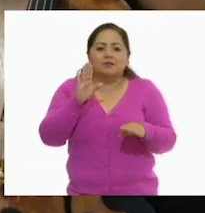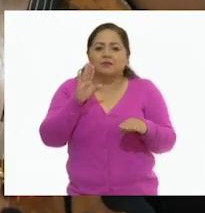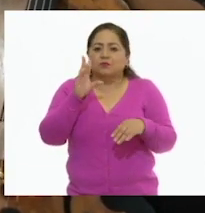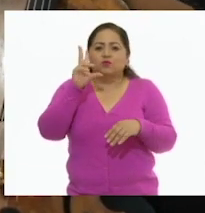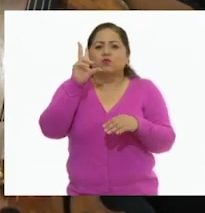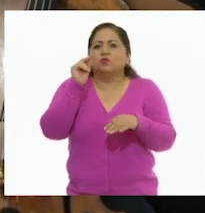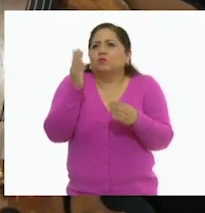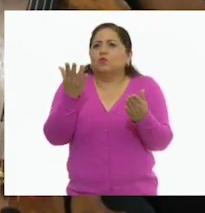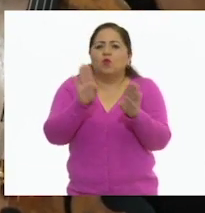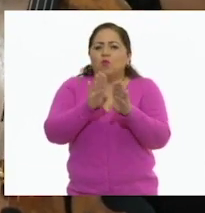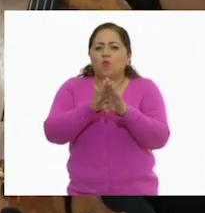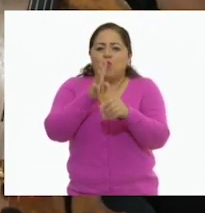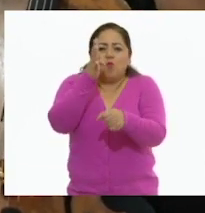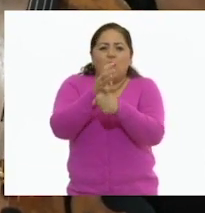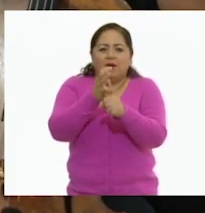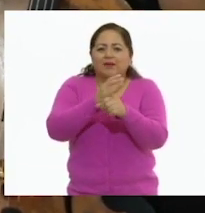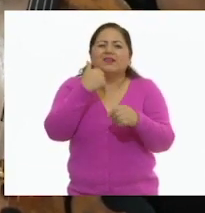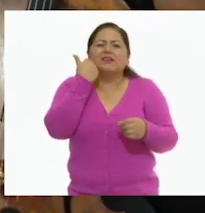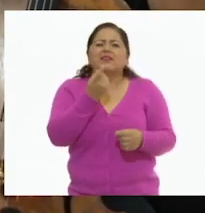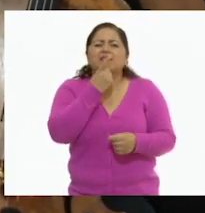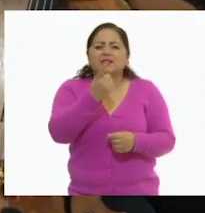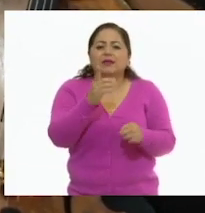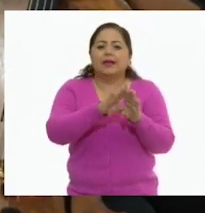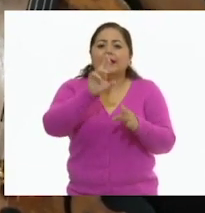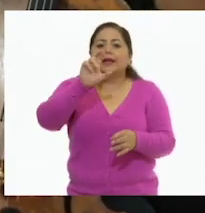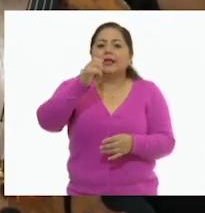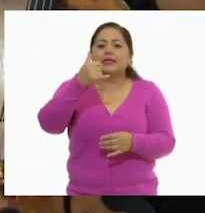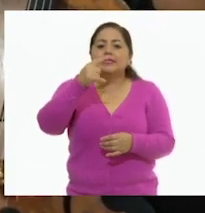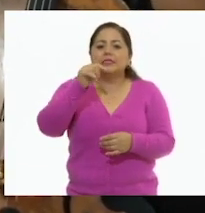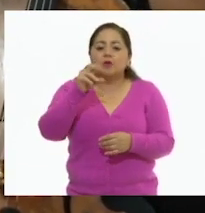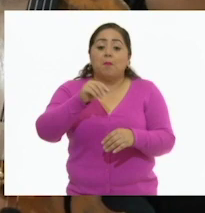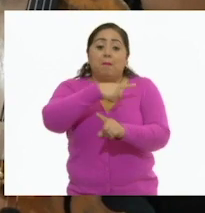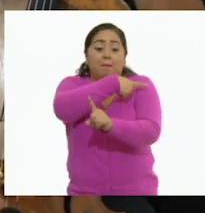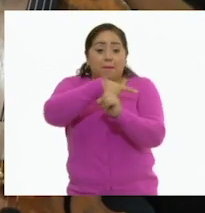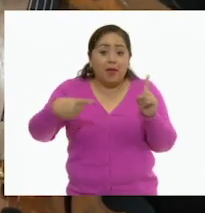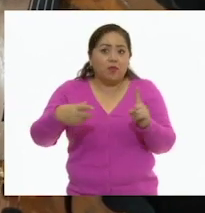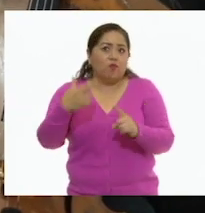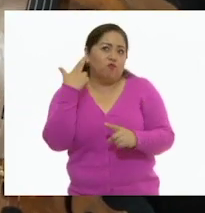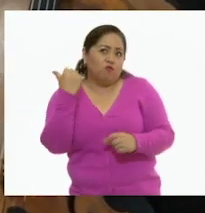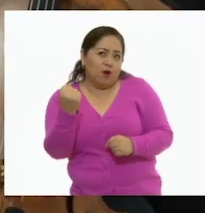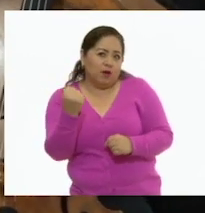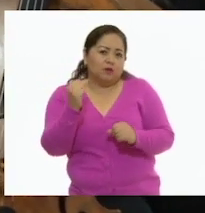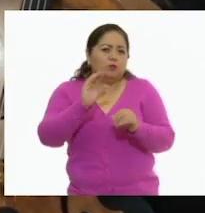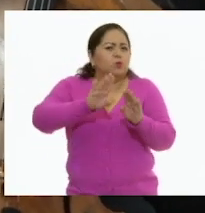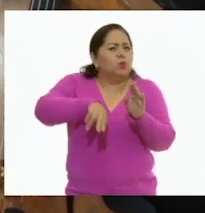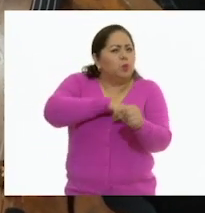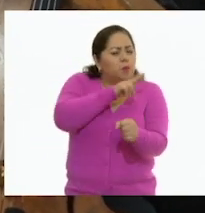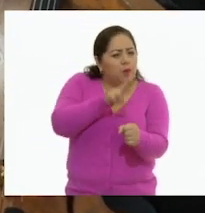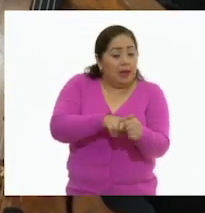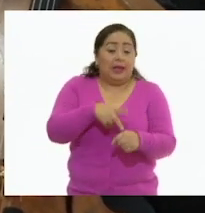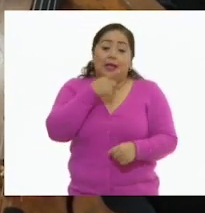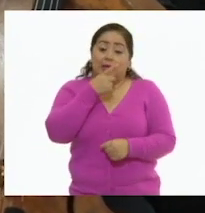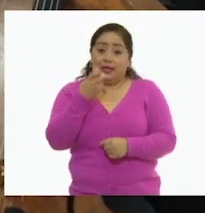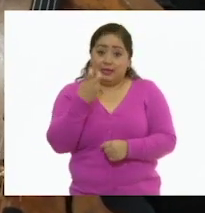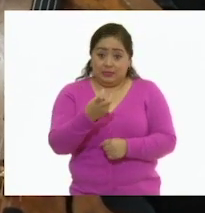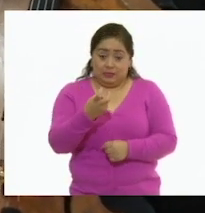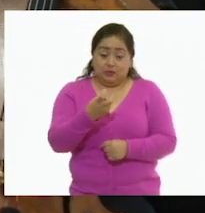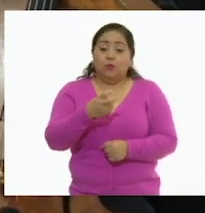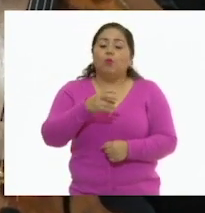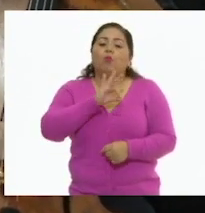no mayor a la cuarta posición, es decir, un registro medio y grave. Esto